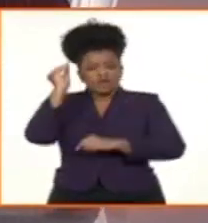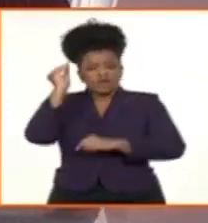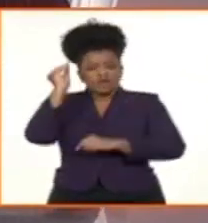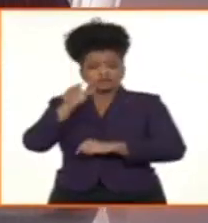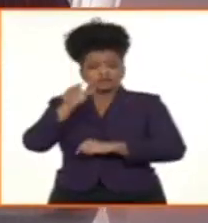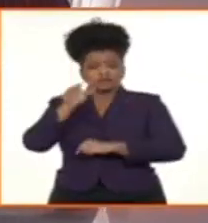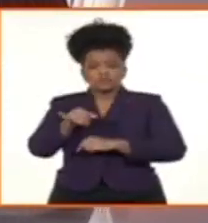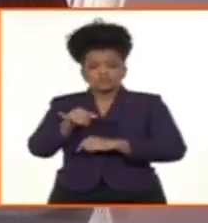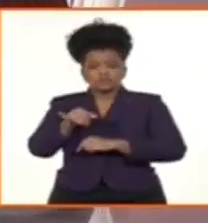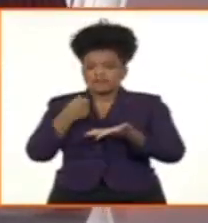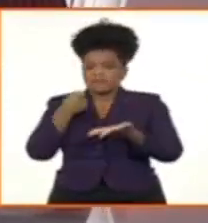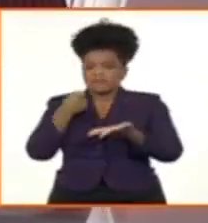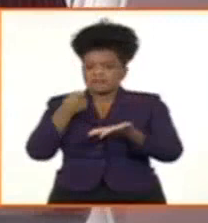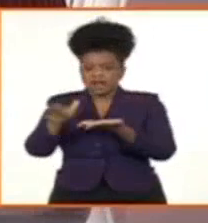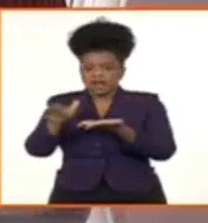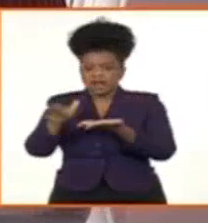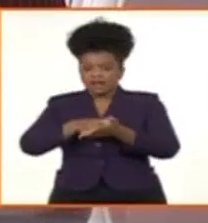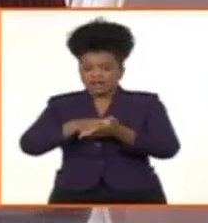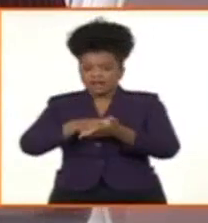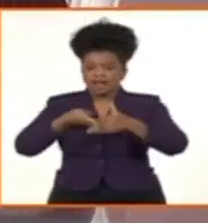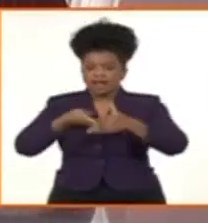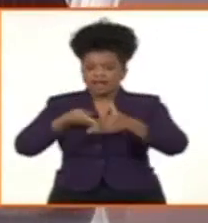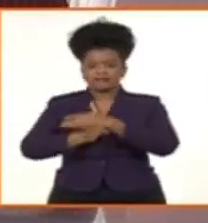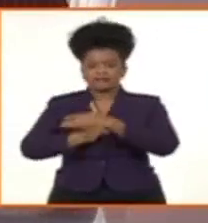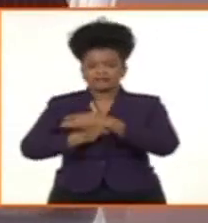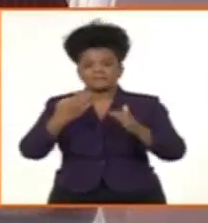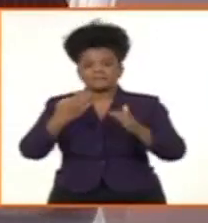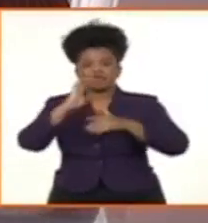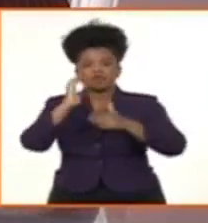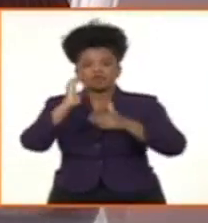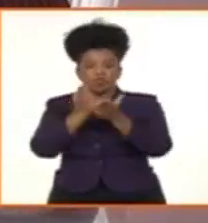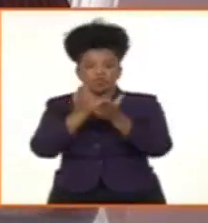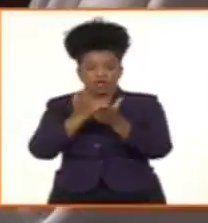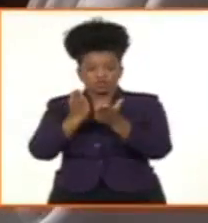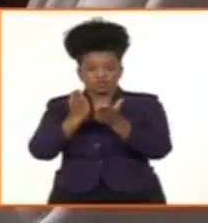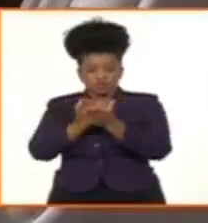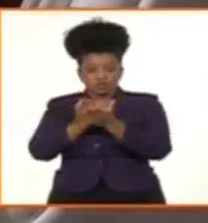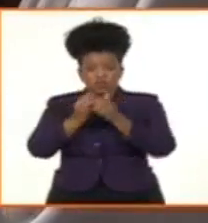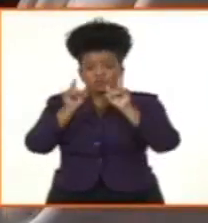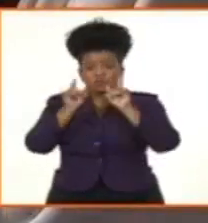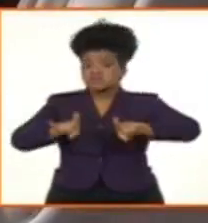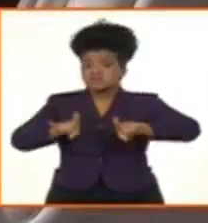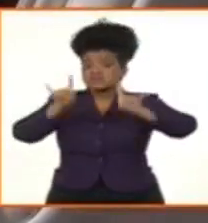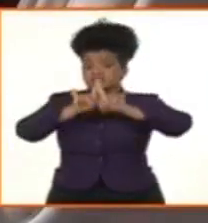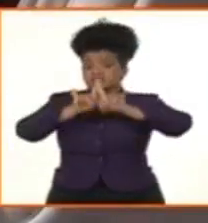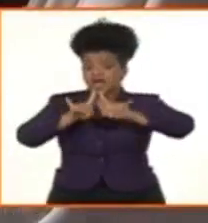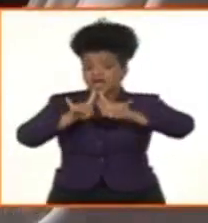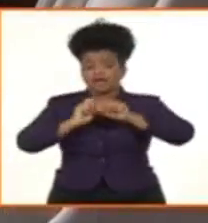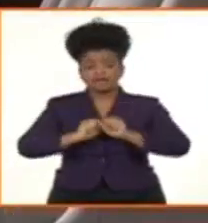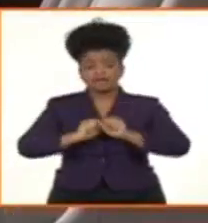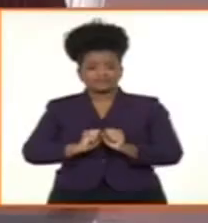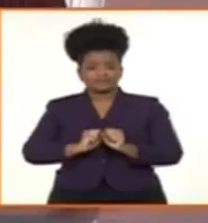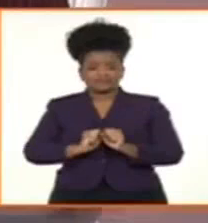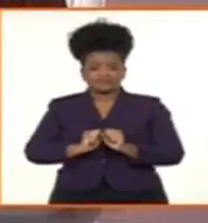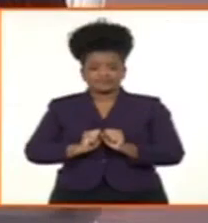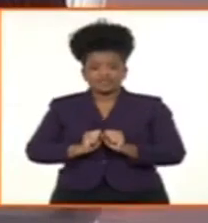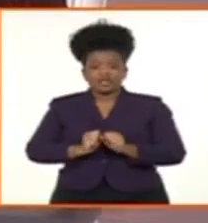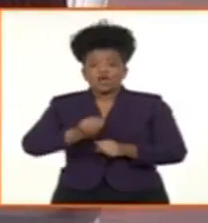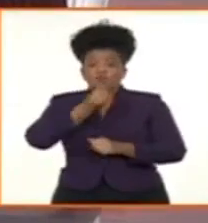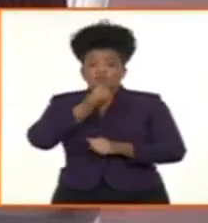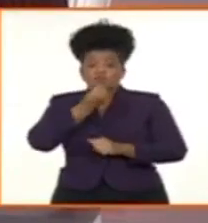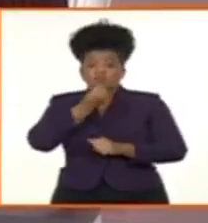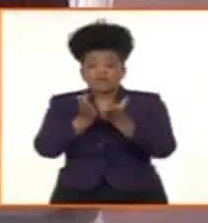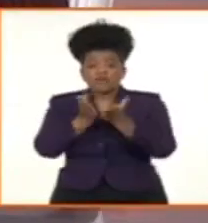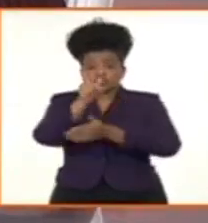gratuita el acceso a las plataformas del Ministerio de Educación Superior. Y entonces los estudiantes de la universidad pudieron